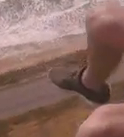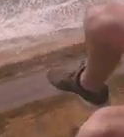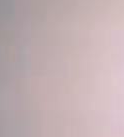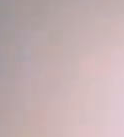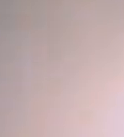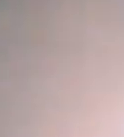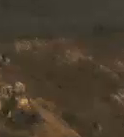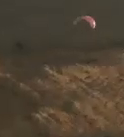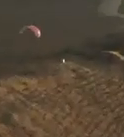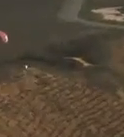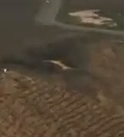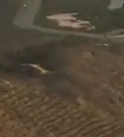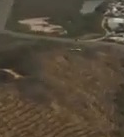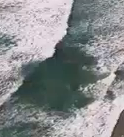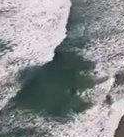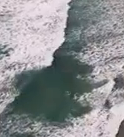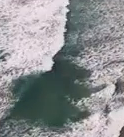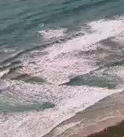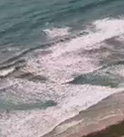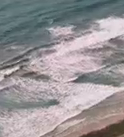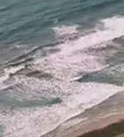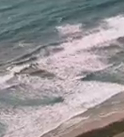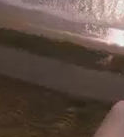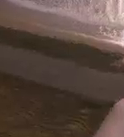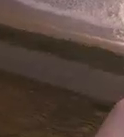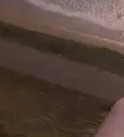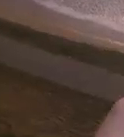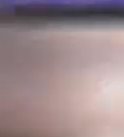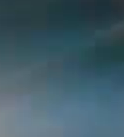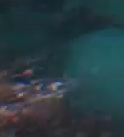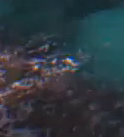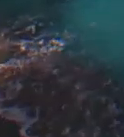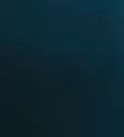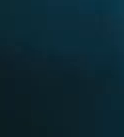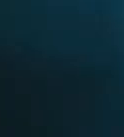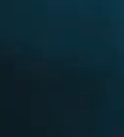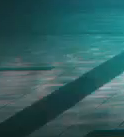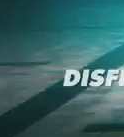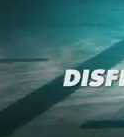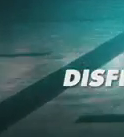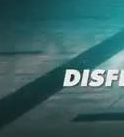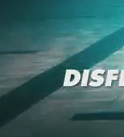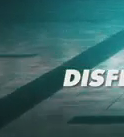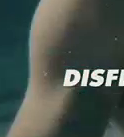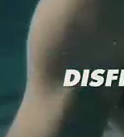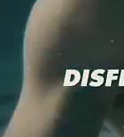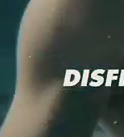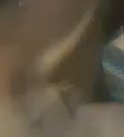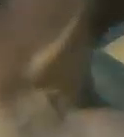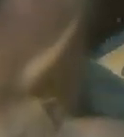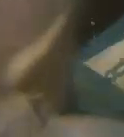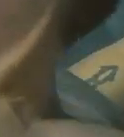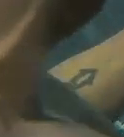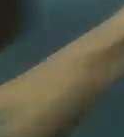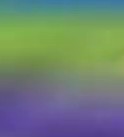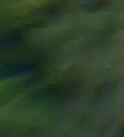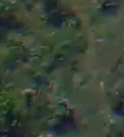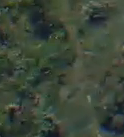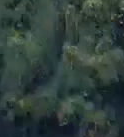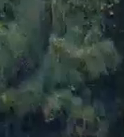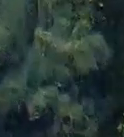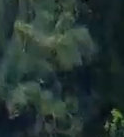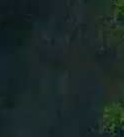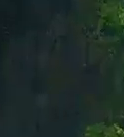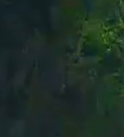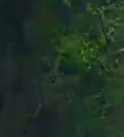Extreme series, he likes awards, sports, everybody with Extreme. Download it in your phone, Extreme it